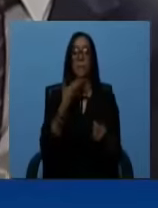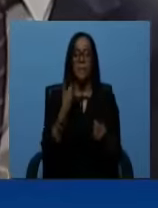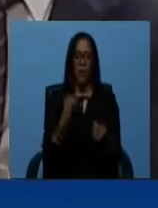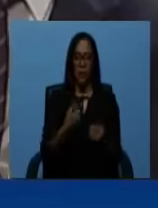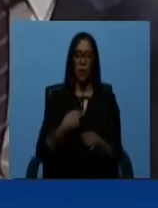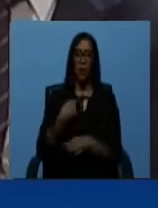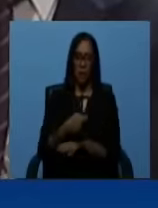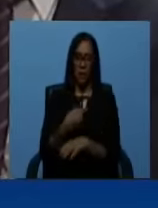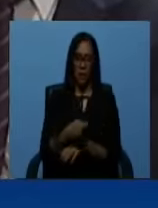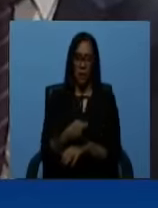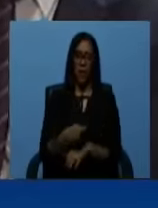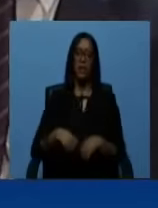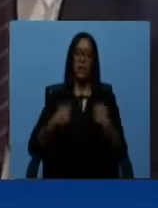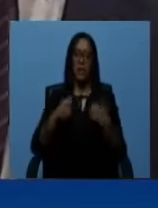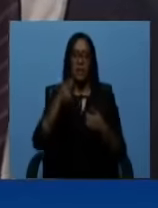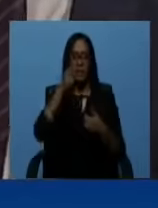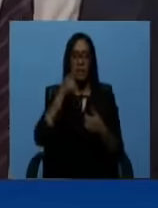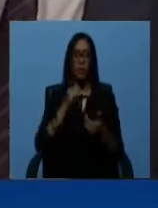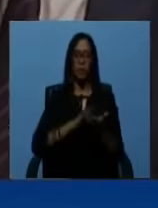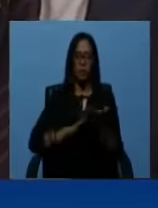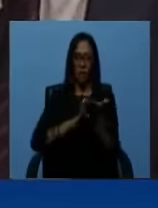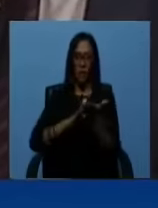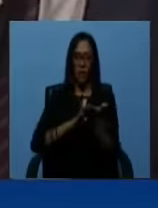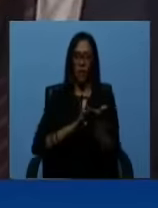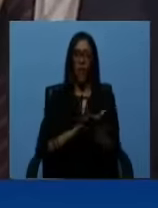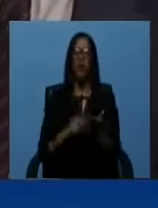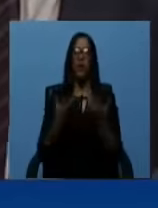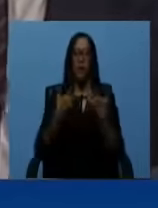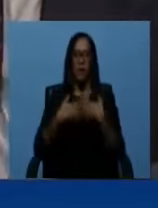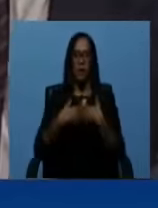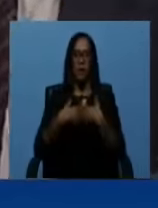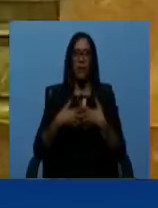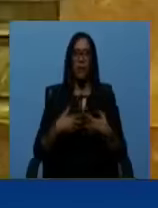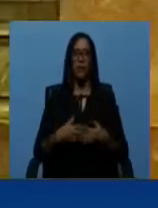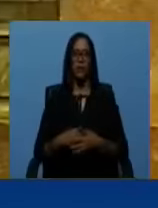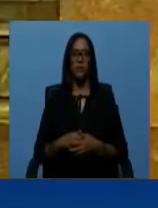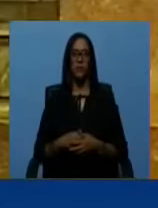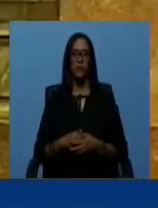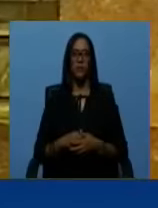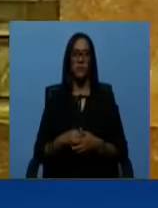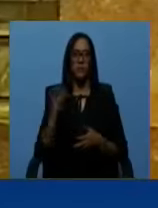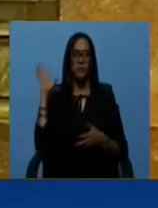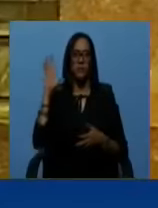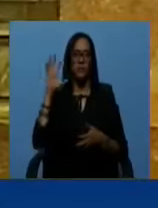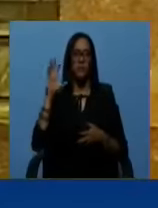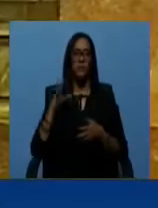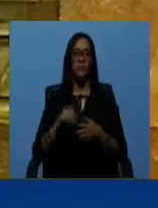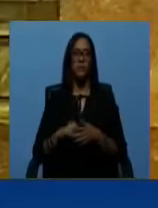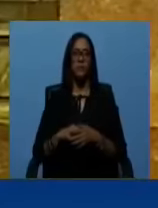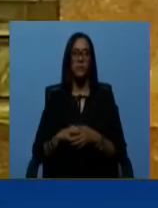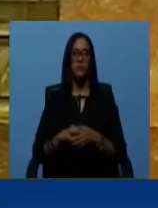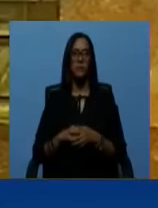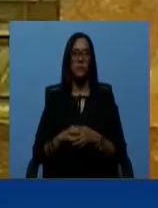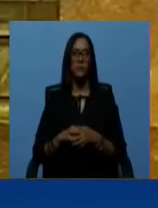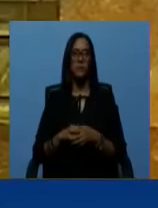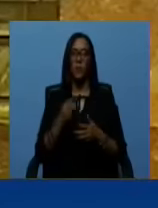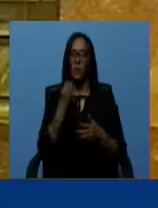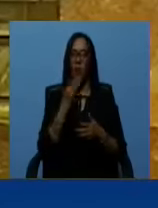invertido y más seguro de su recuperación es con los emprendedores del país.